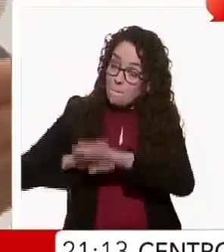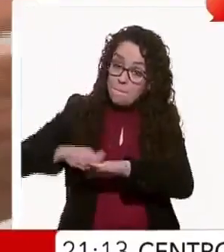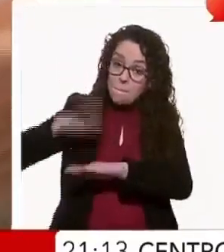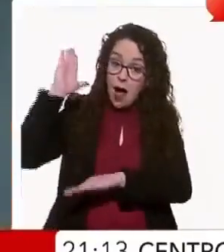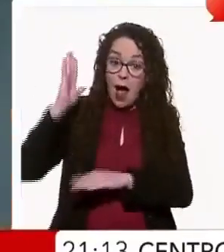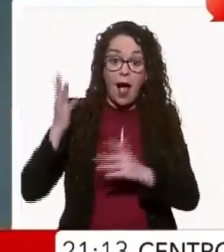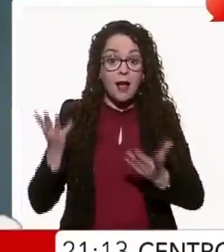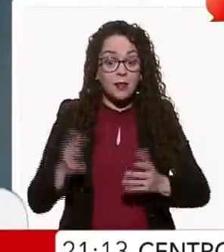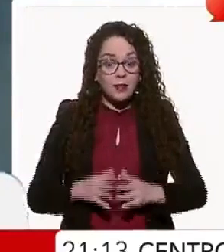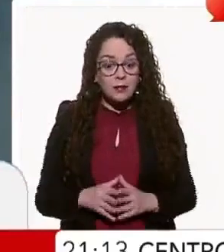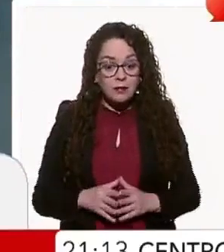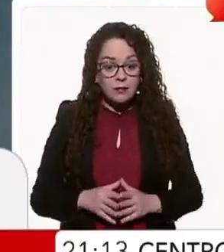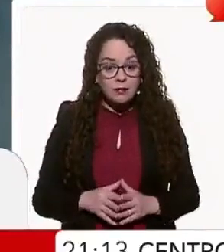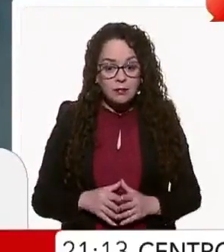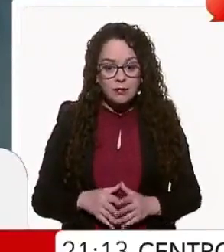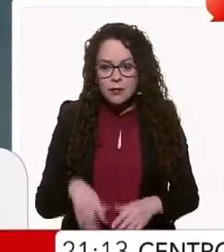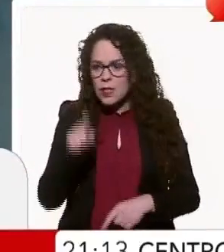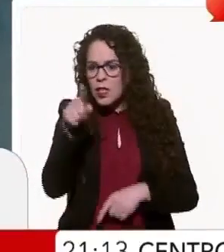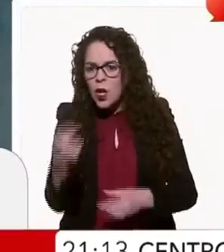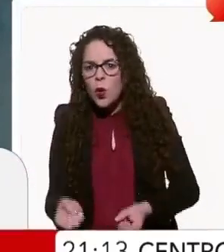¿Está ofreciendo cuánto?